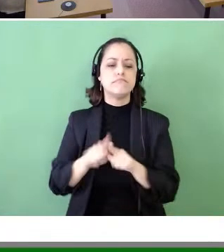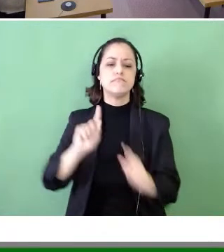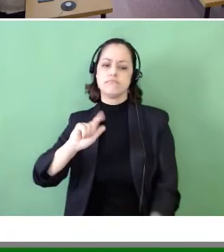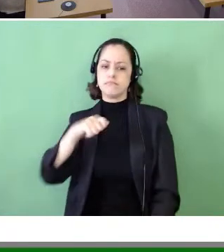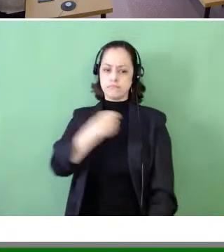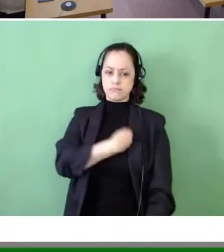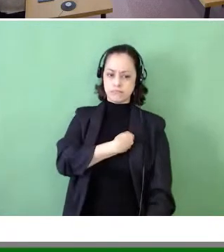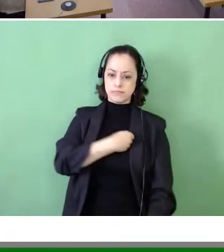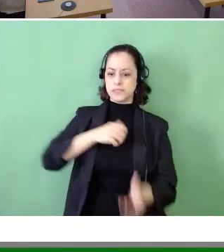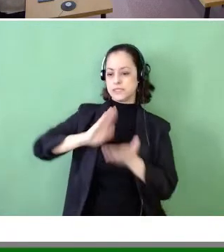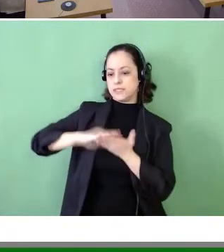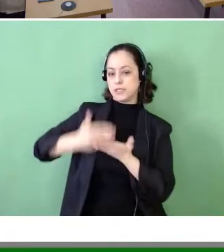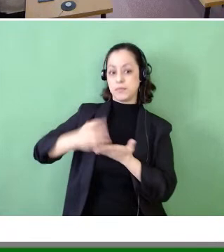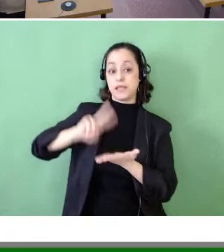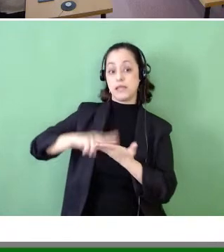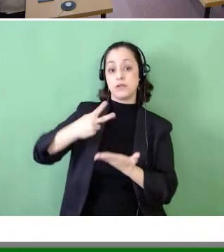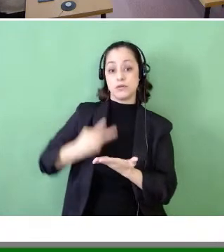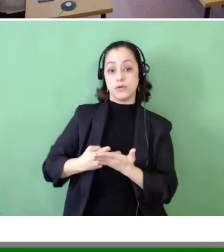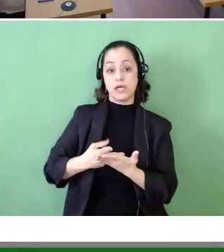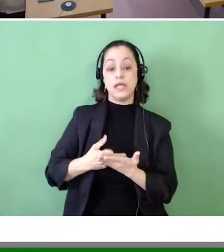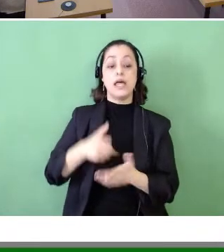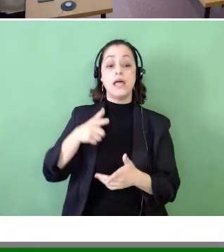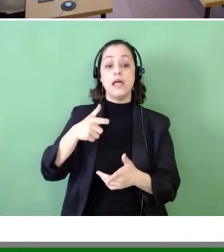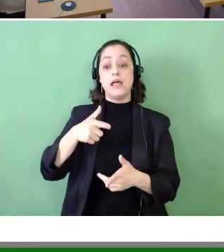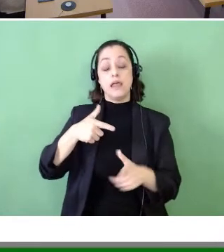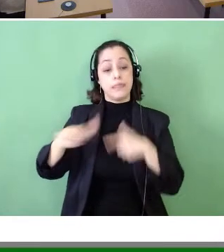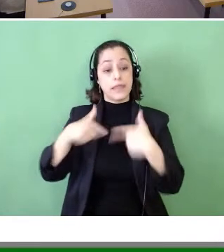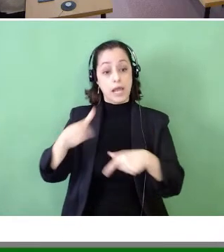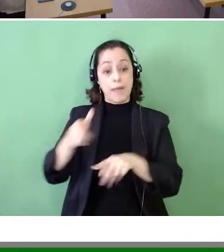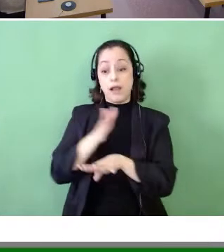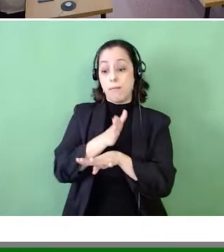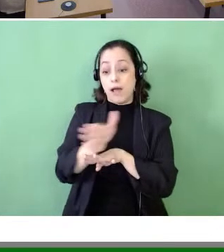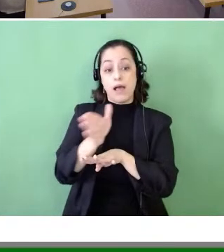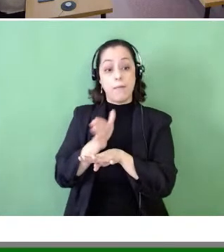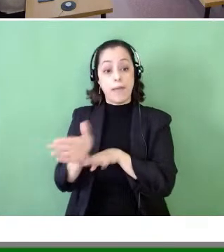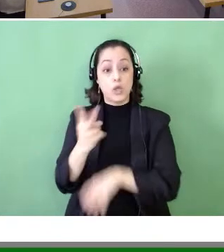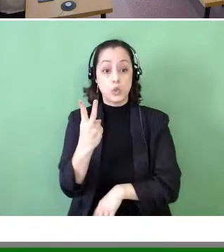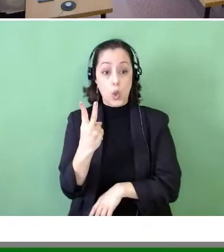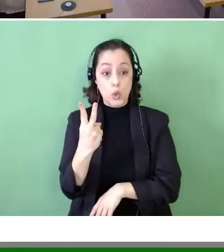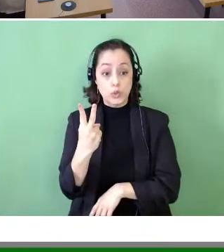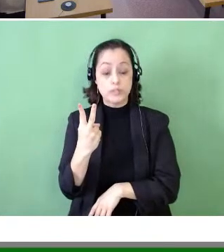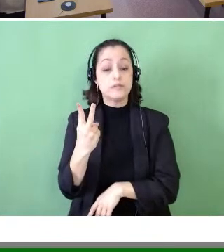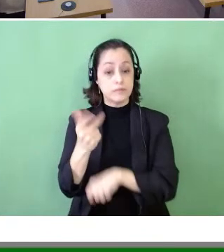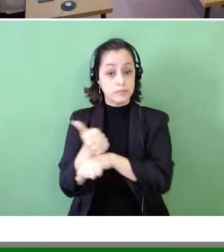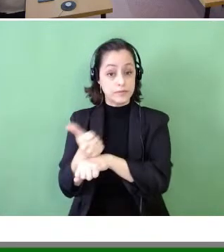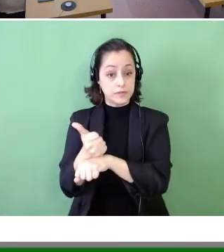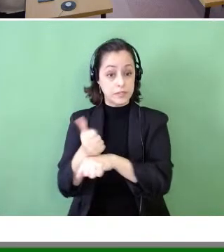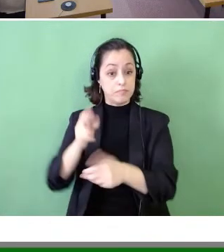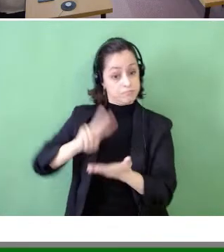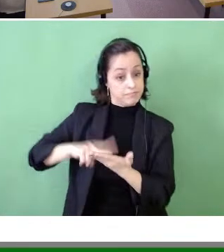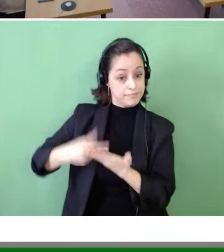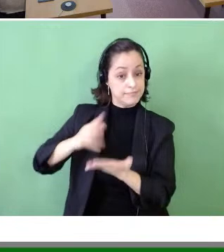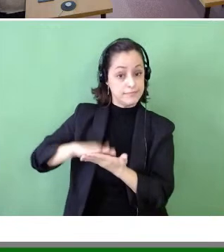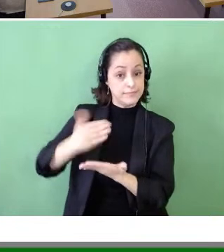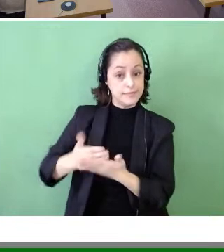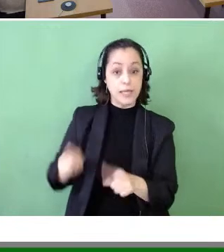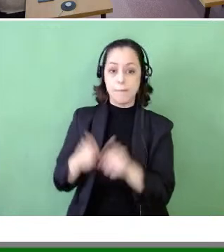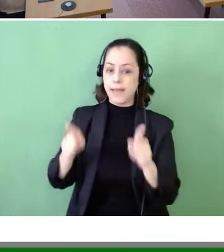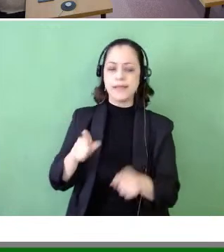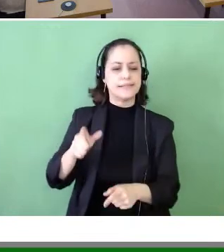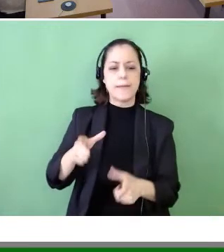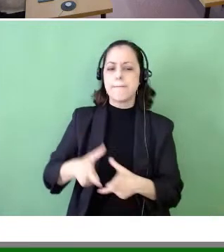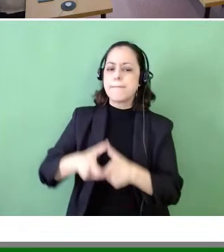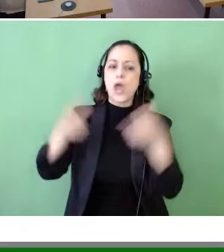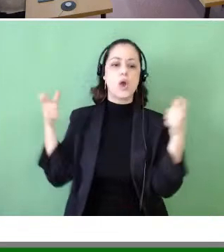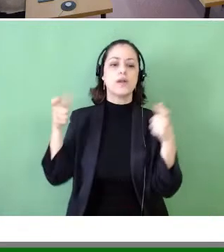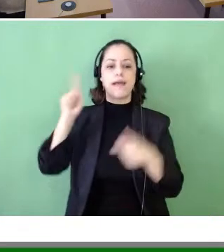y traductores, o sea, trabajan con las dos actividades al mismo tiempo, pero hay predominio de actividades de